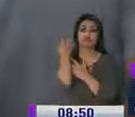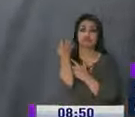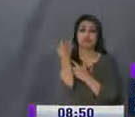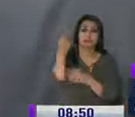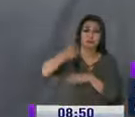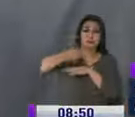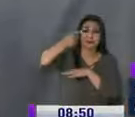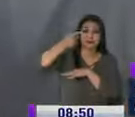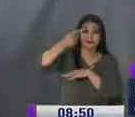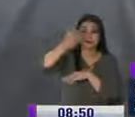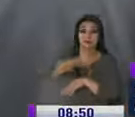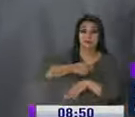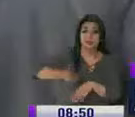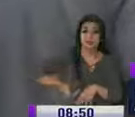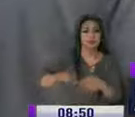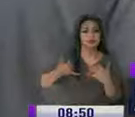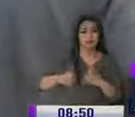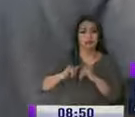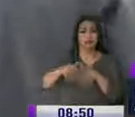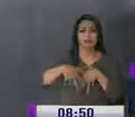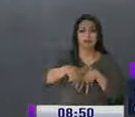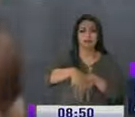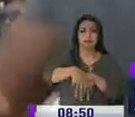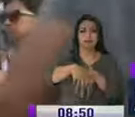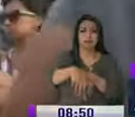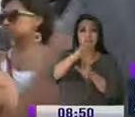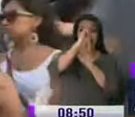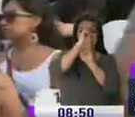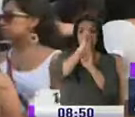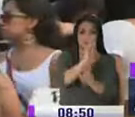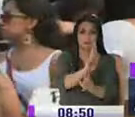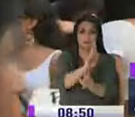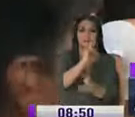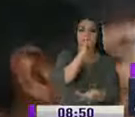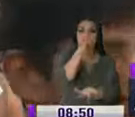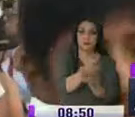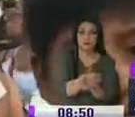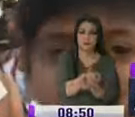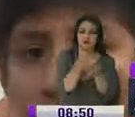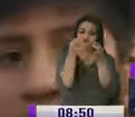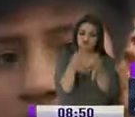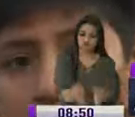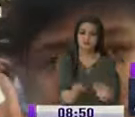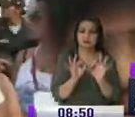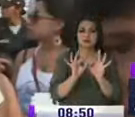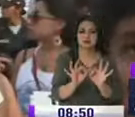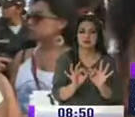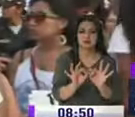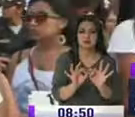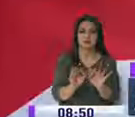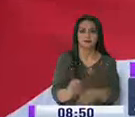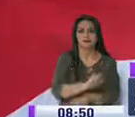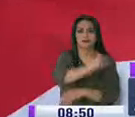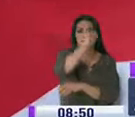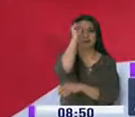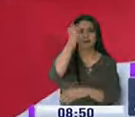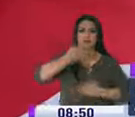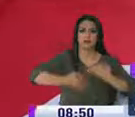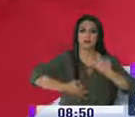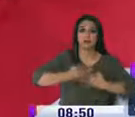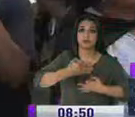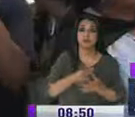y delinquiendo en el lado colombiano y en el lado ecuatoriano. Desde Tumaco hacia la zona fronteriza con Ecuador. Asentados en la línea de frontera, según el